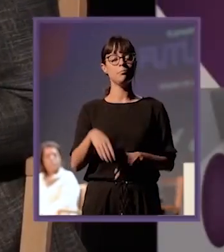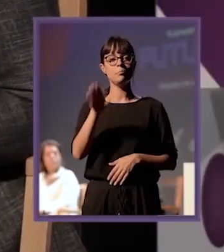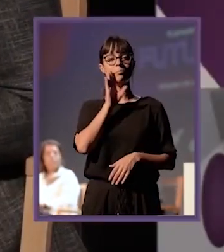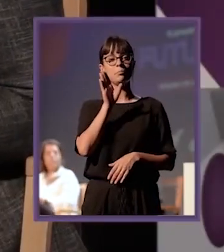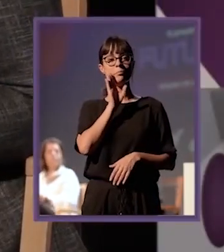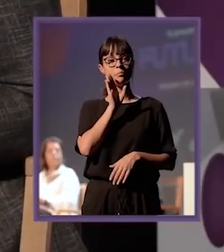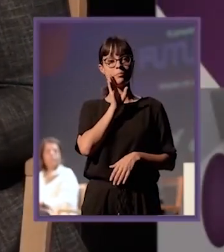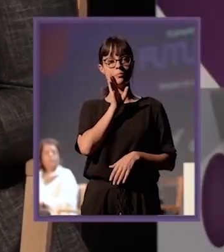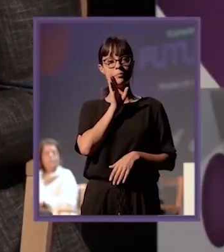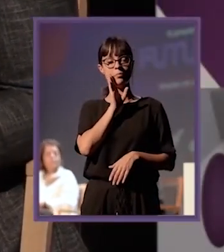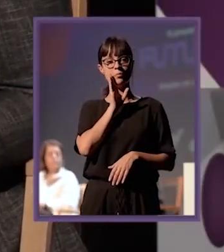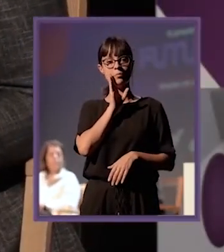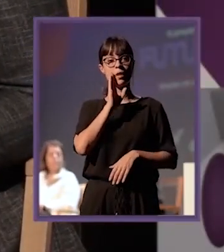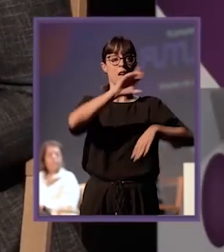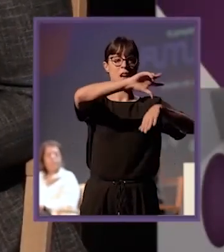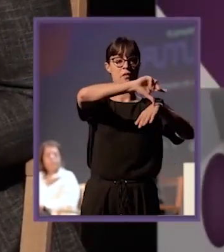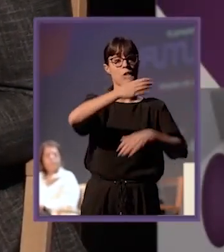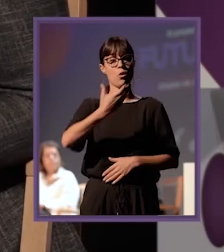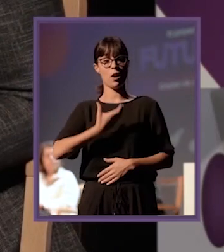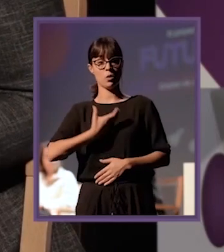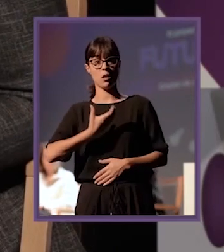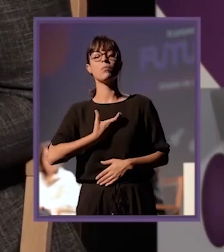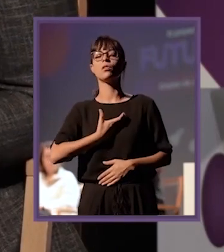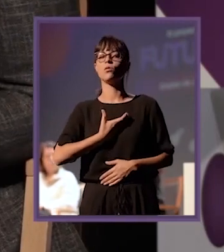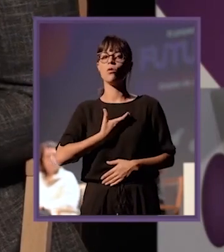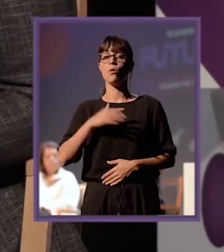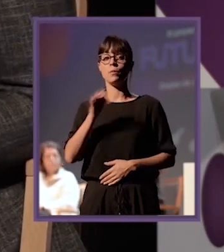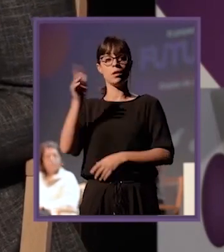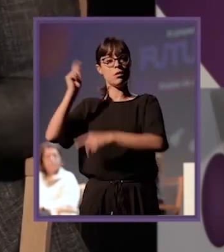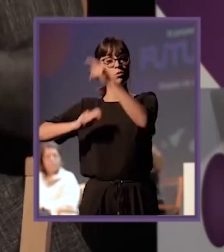del papel fundamental de los cabildos, ayuntamientos y del tercer sector,